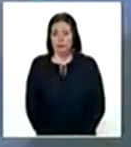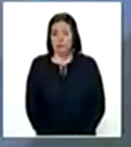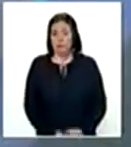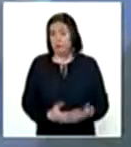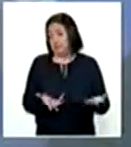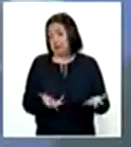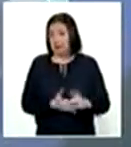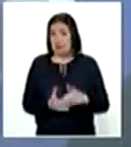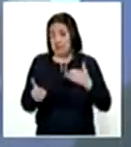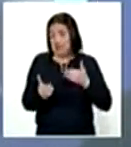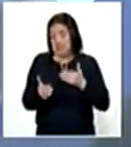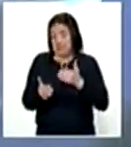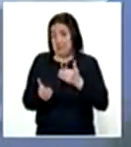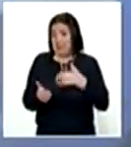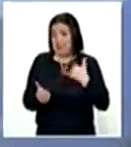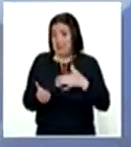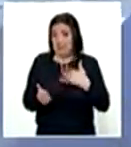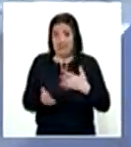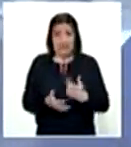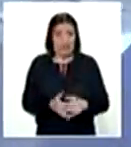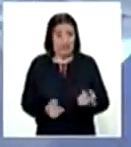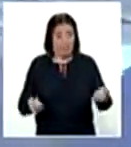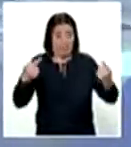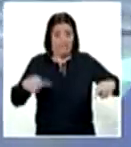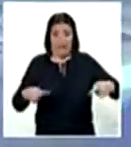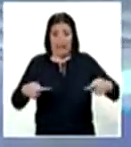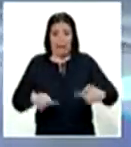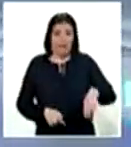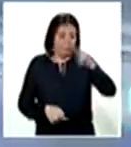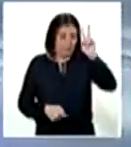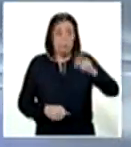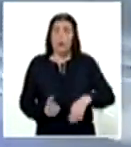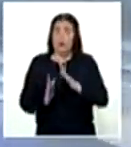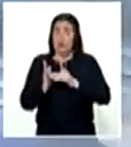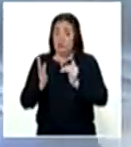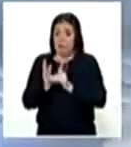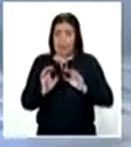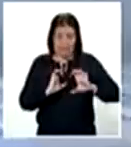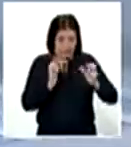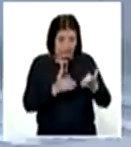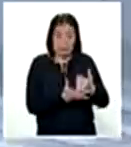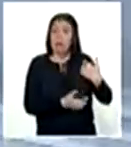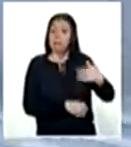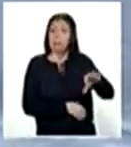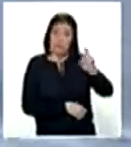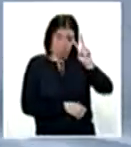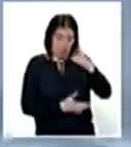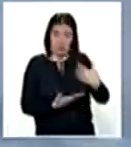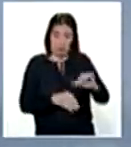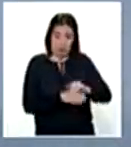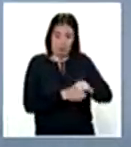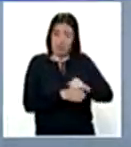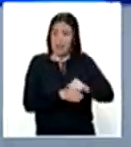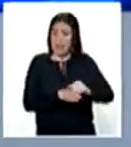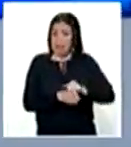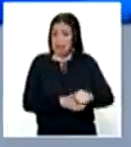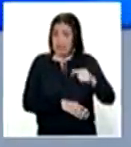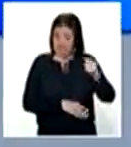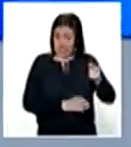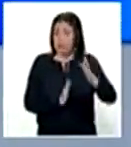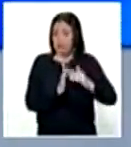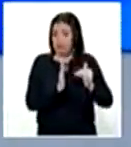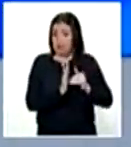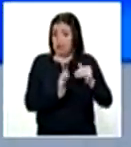Bien, y a pocos días de este trascendental duelo ante Nueva Zelanda, la selección peruana ya completó su primer entrenamiento en Auckland. En este recinto,